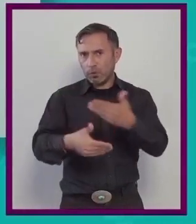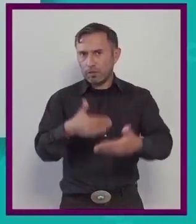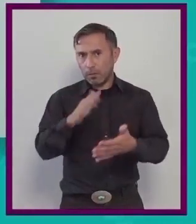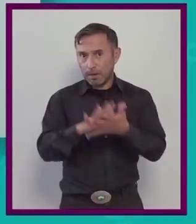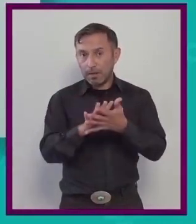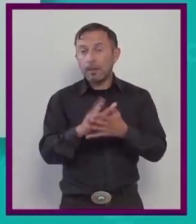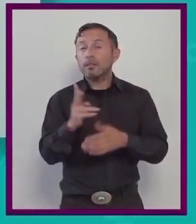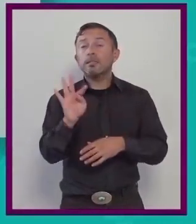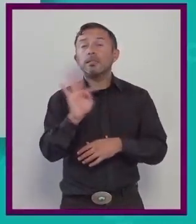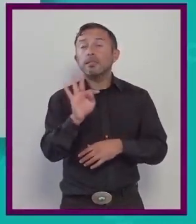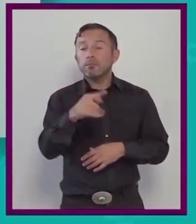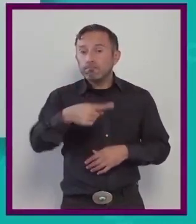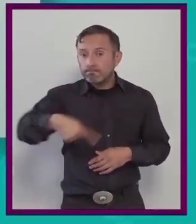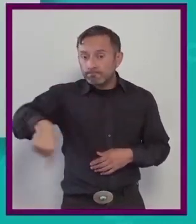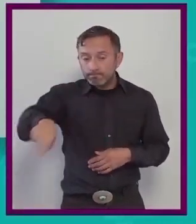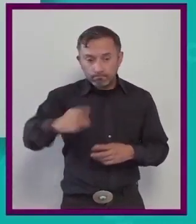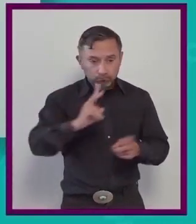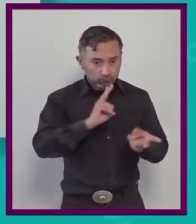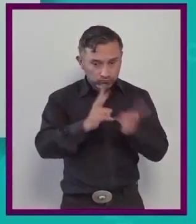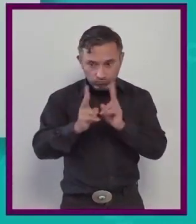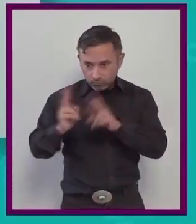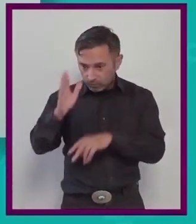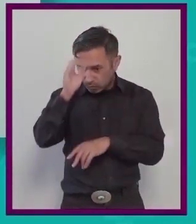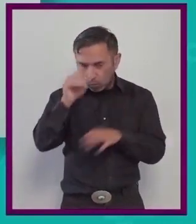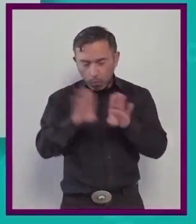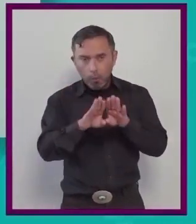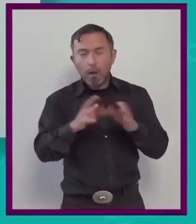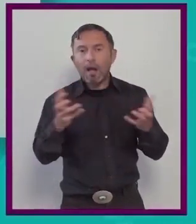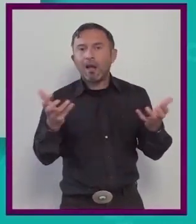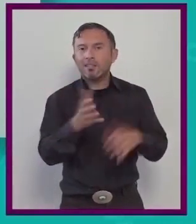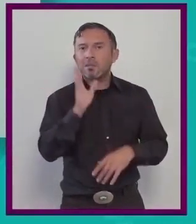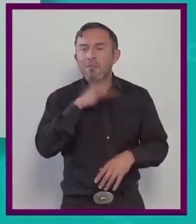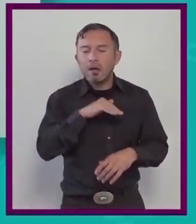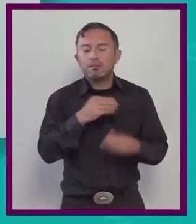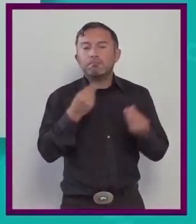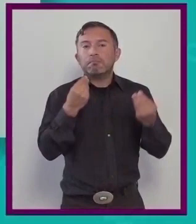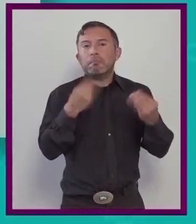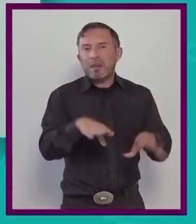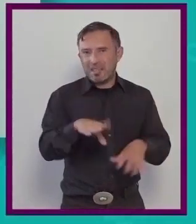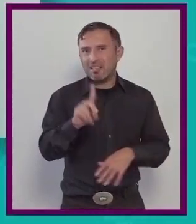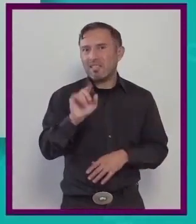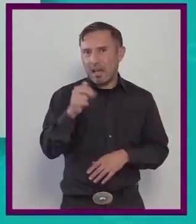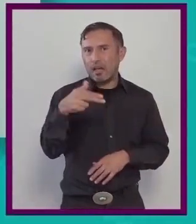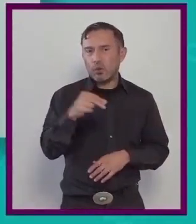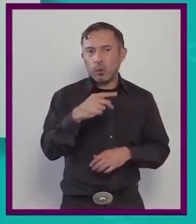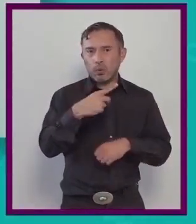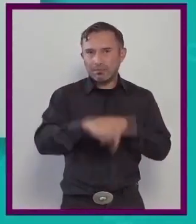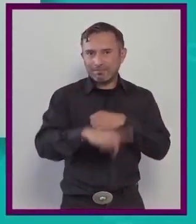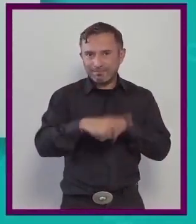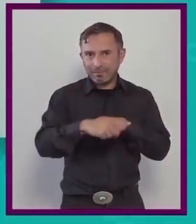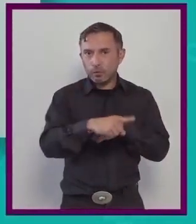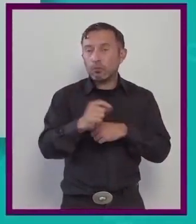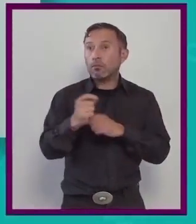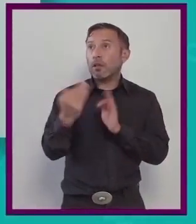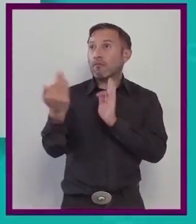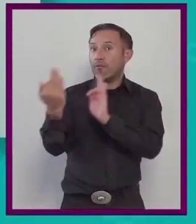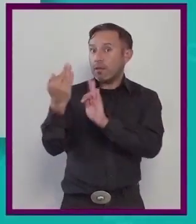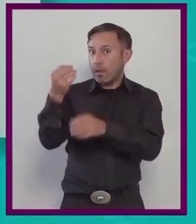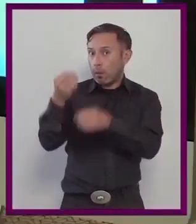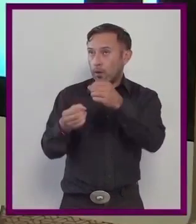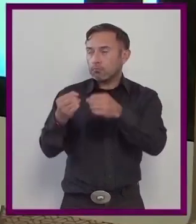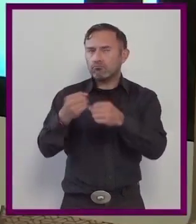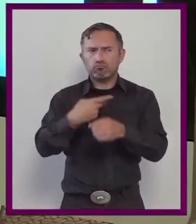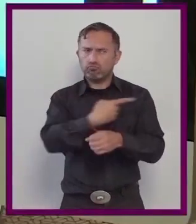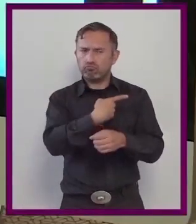a una forma de cómo reparar el daño cometido y se celebra frente a un